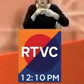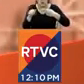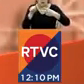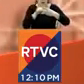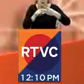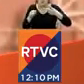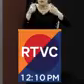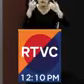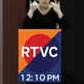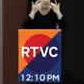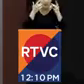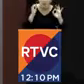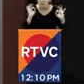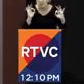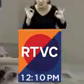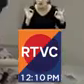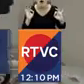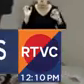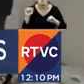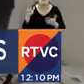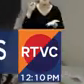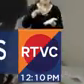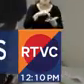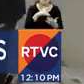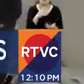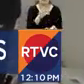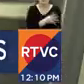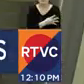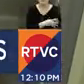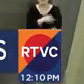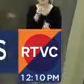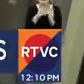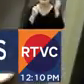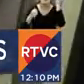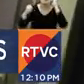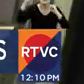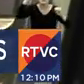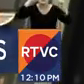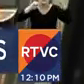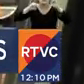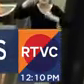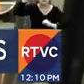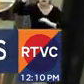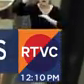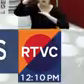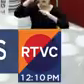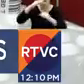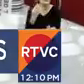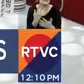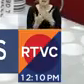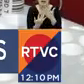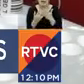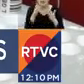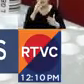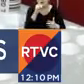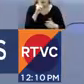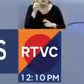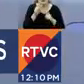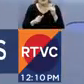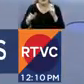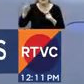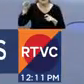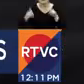hacerlo. El temor crece entre los familiares de los pacientes. El líquido empieza a escasear y hay personas que necesitan de la sangre